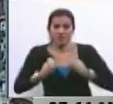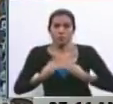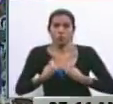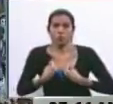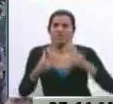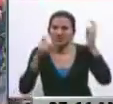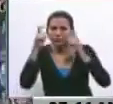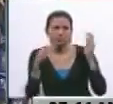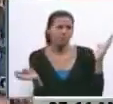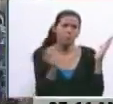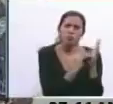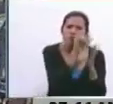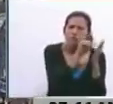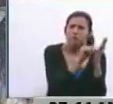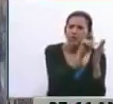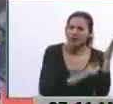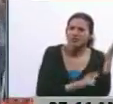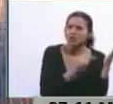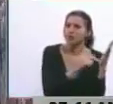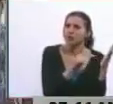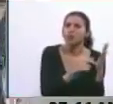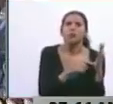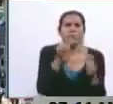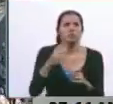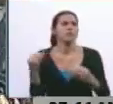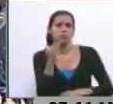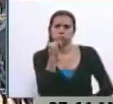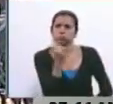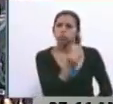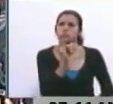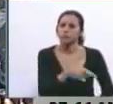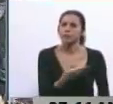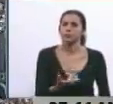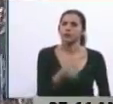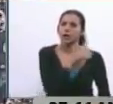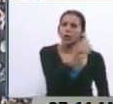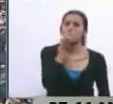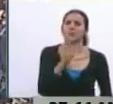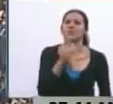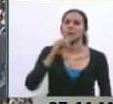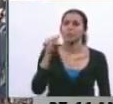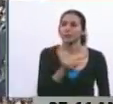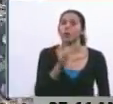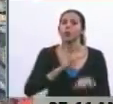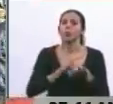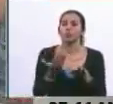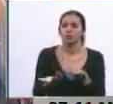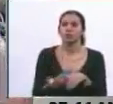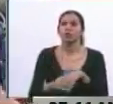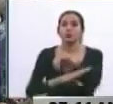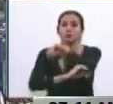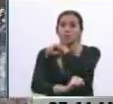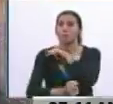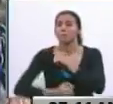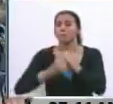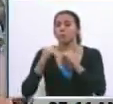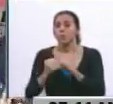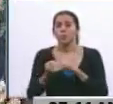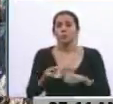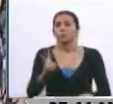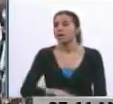su firma? Que ya están demandando, y deben demandar todos y cada uno, porque ese es el fraude mayor y ese es el